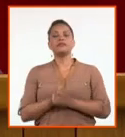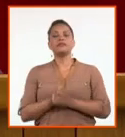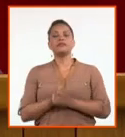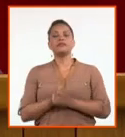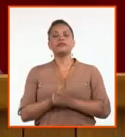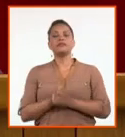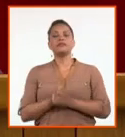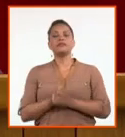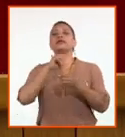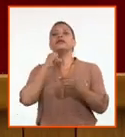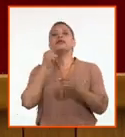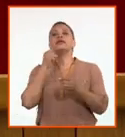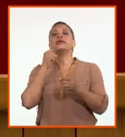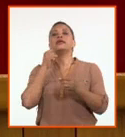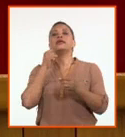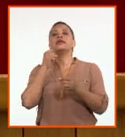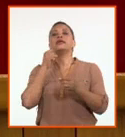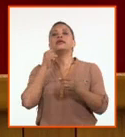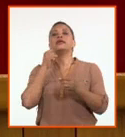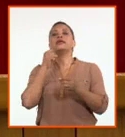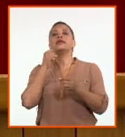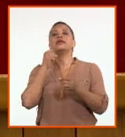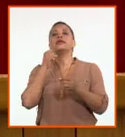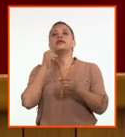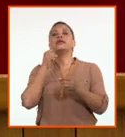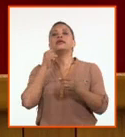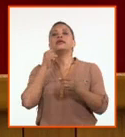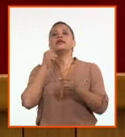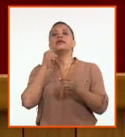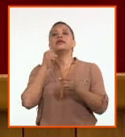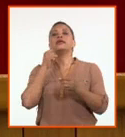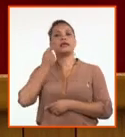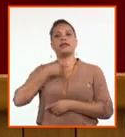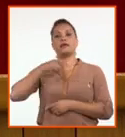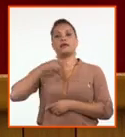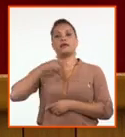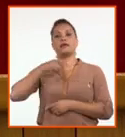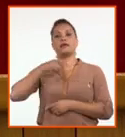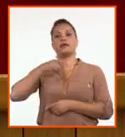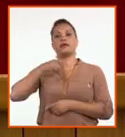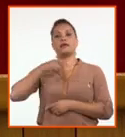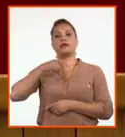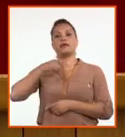al frente de la Secretaría General de la Organización Continental Latinoamericana